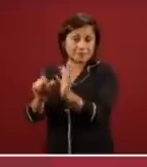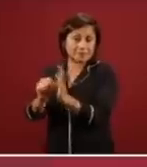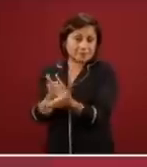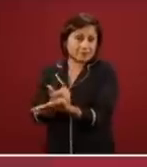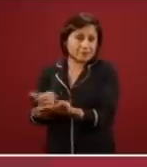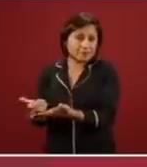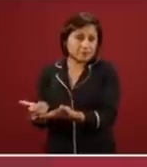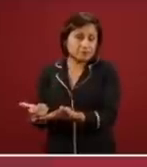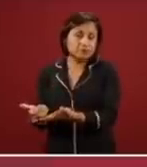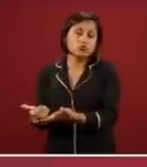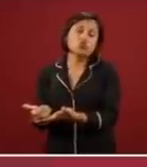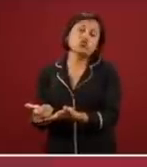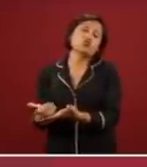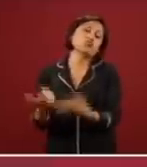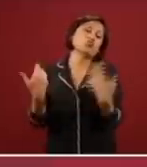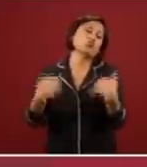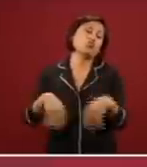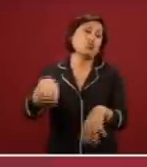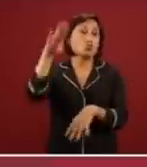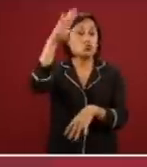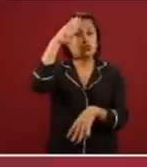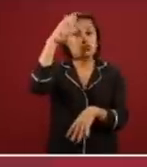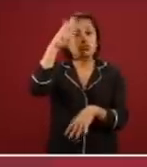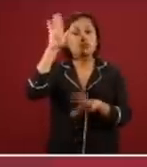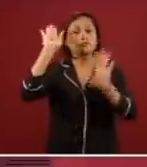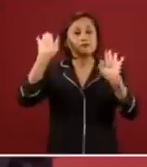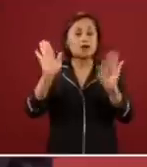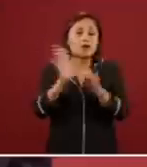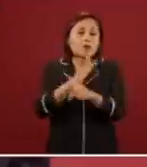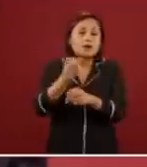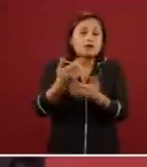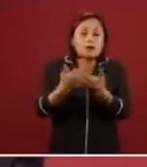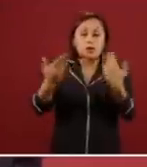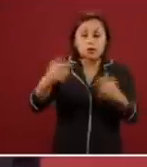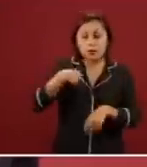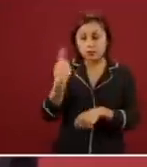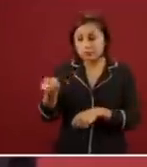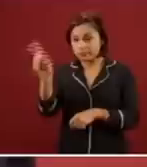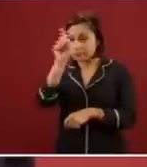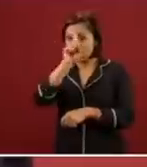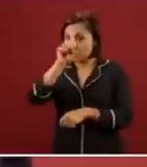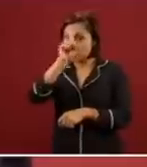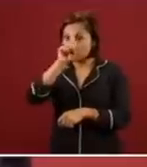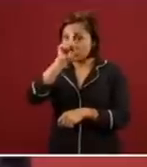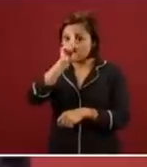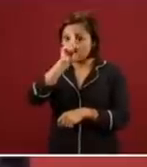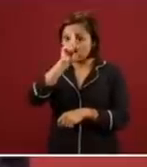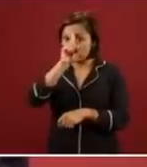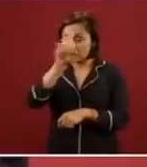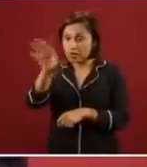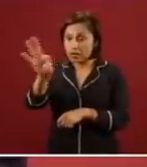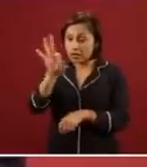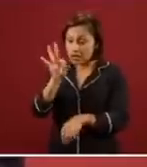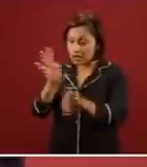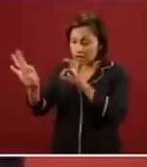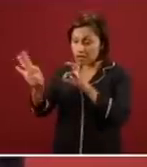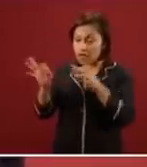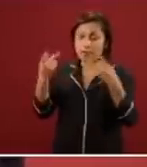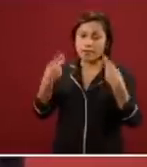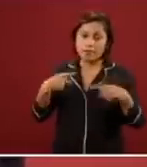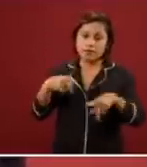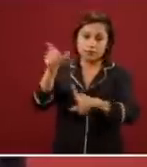Entonces, esa es la recomendación. Y sí hay mucha gente honesta, mucha